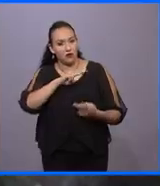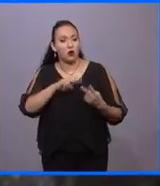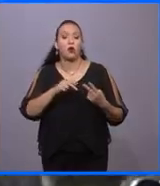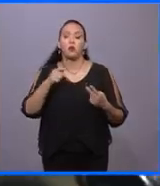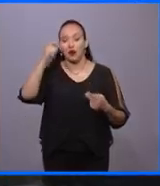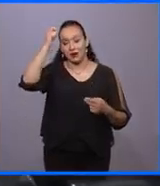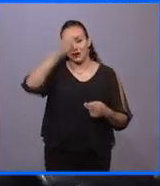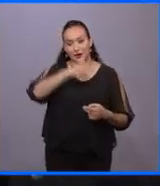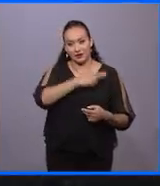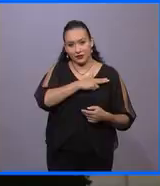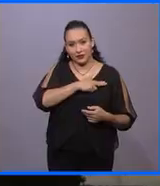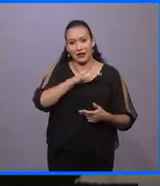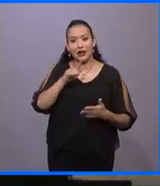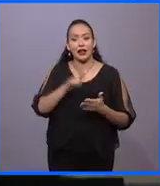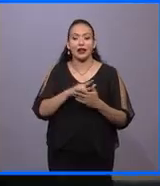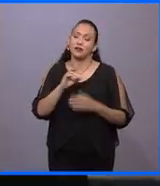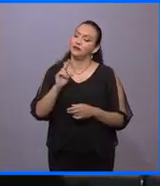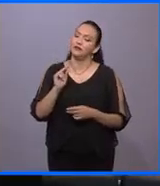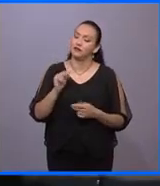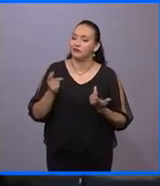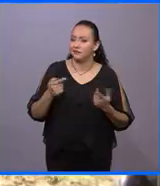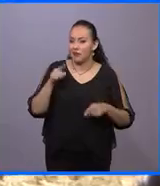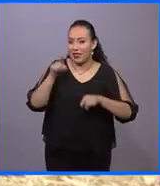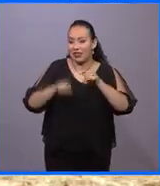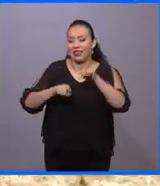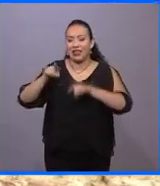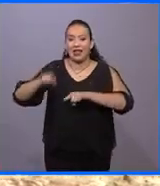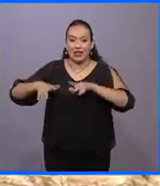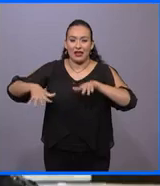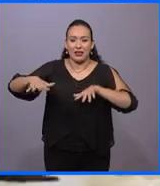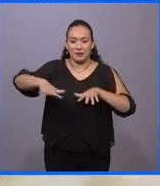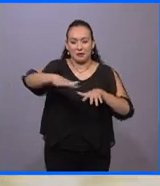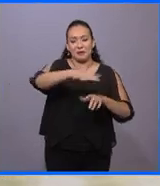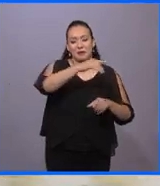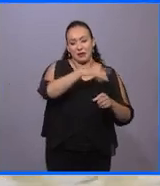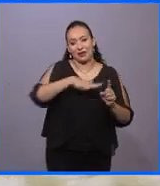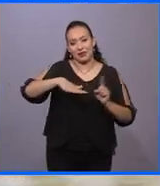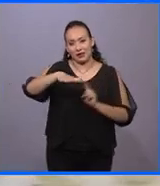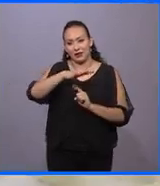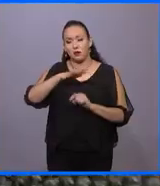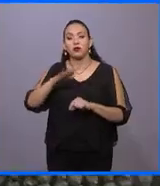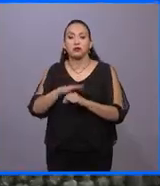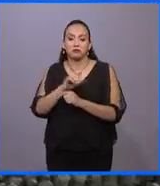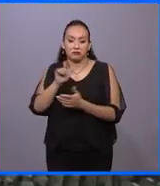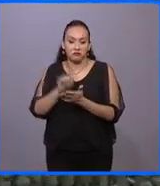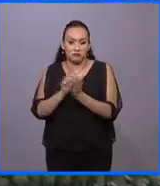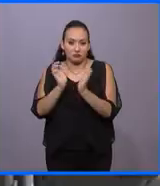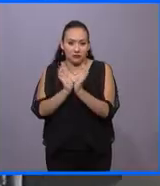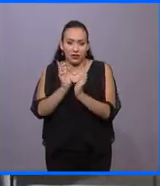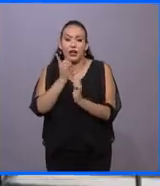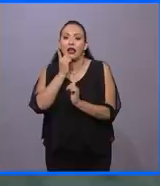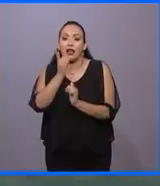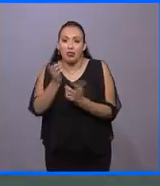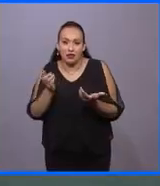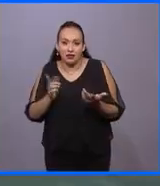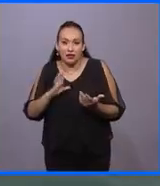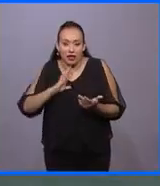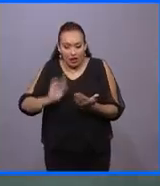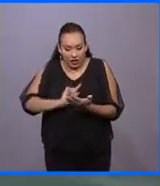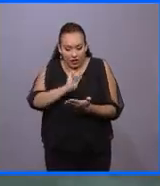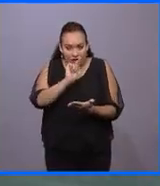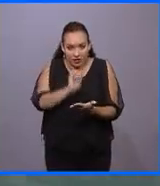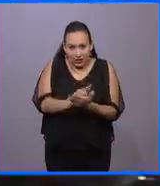orfandad en la ley del ISFAM en relación con el requisito previsto en la ley del ISSSTE, toda vez que se trata de normas que